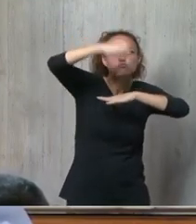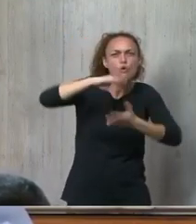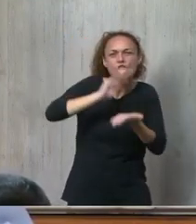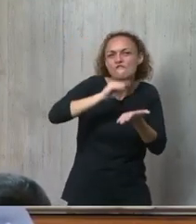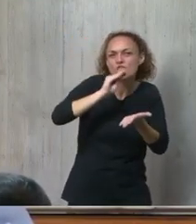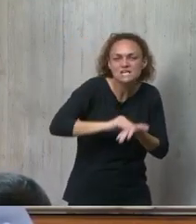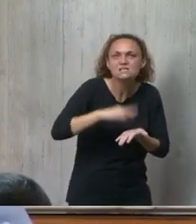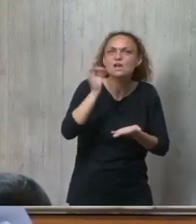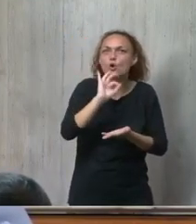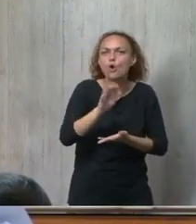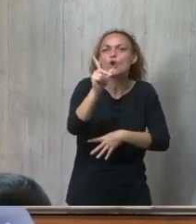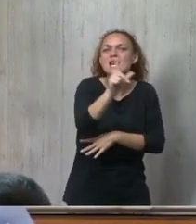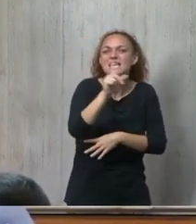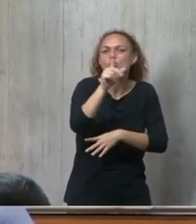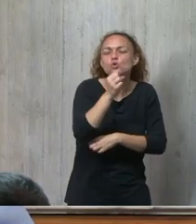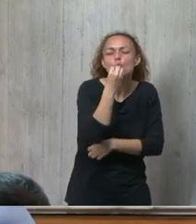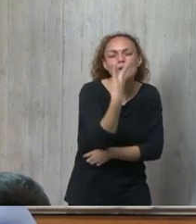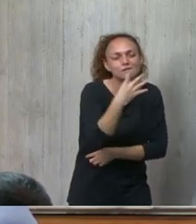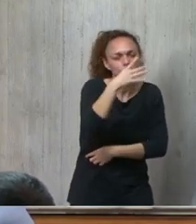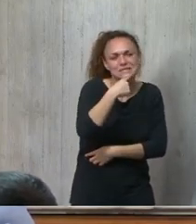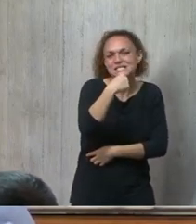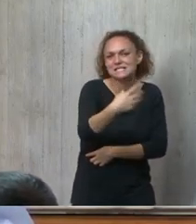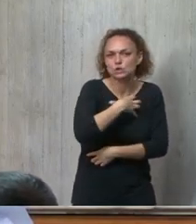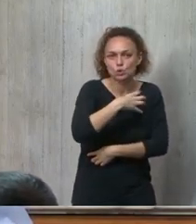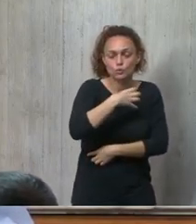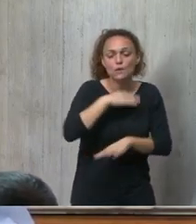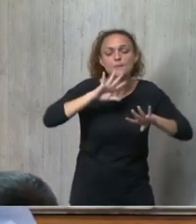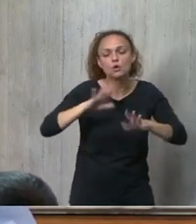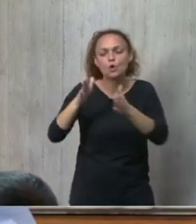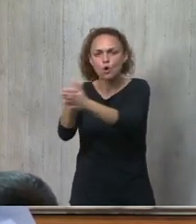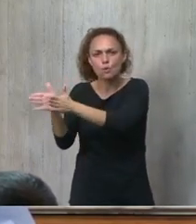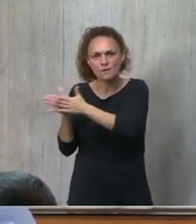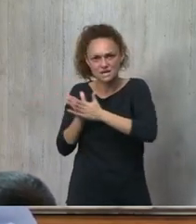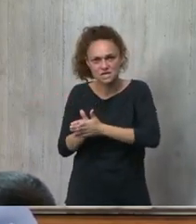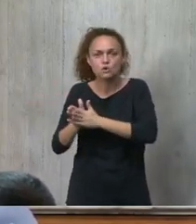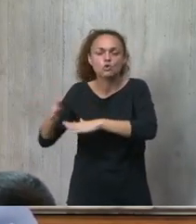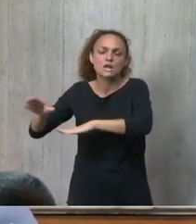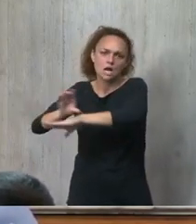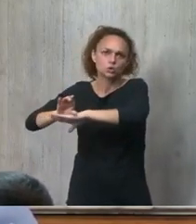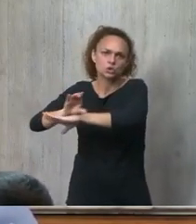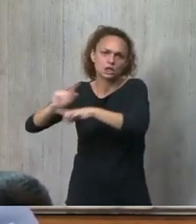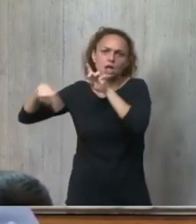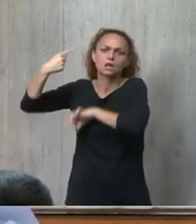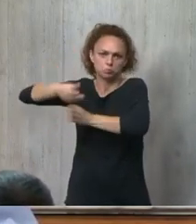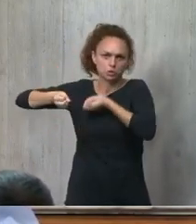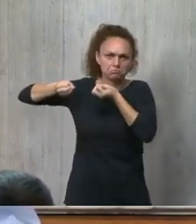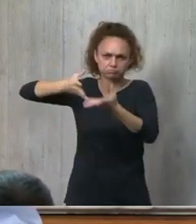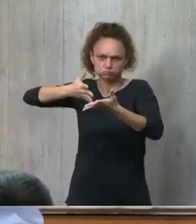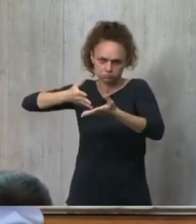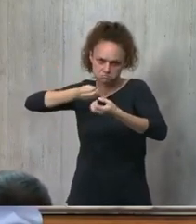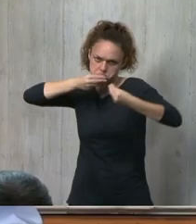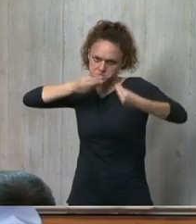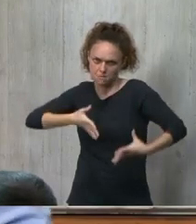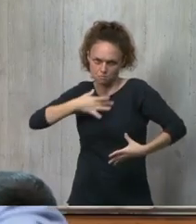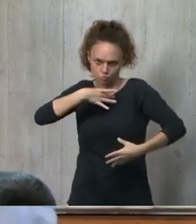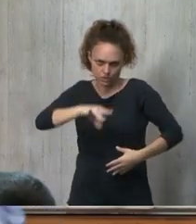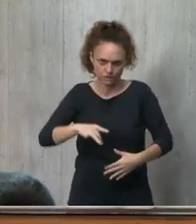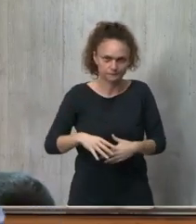compañeros de los servicios de información de la consejería se los pueden luego precisar a lo largo de él. Y esto